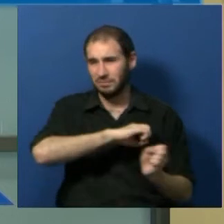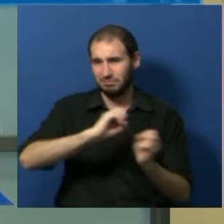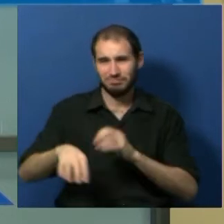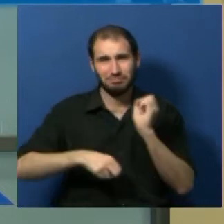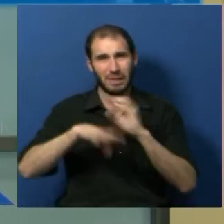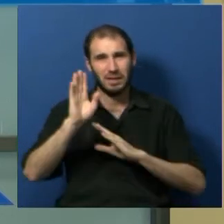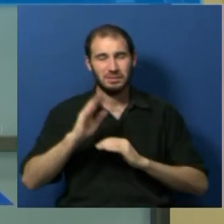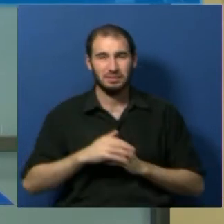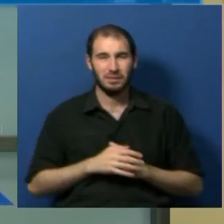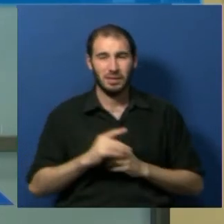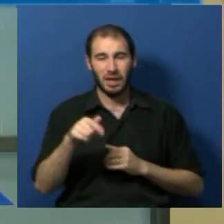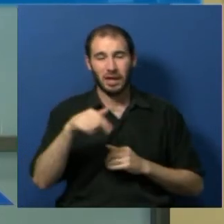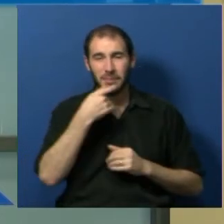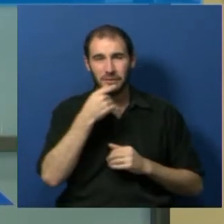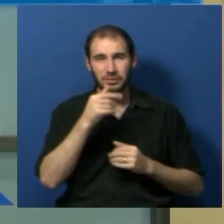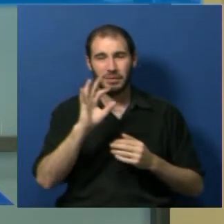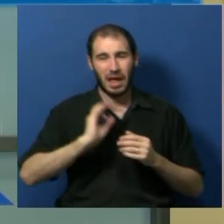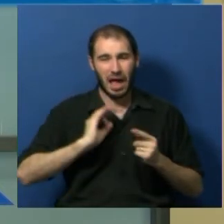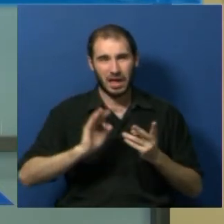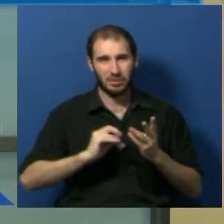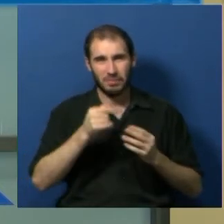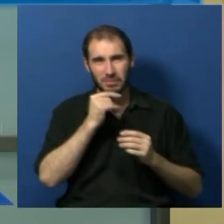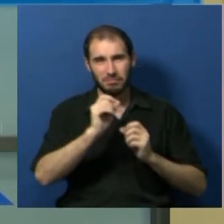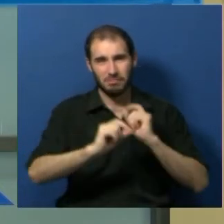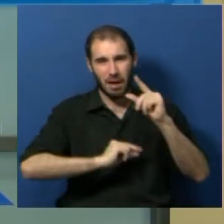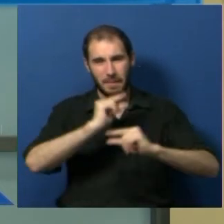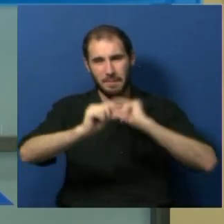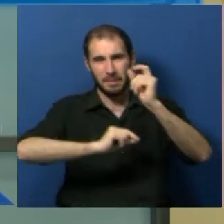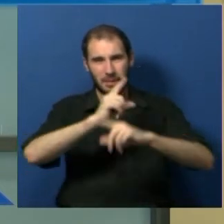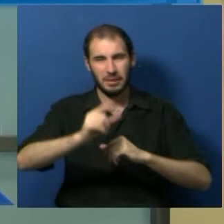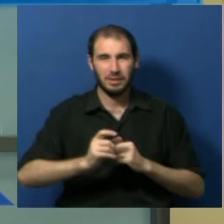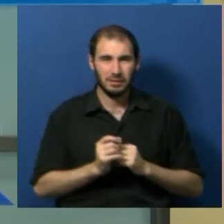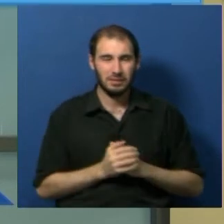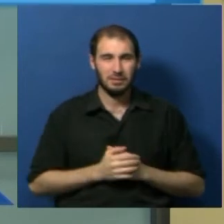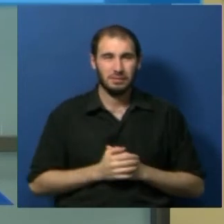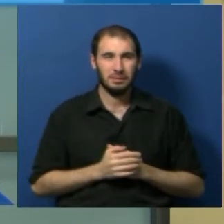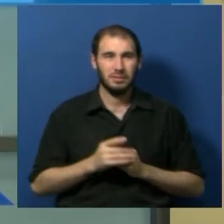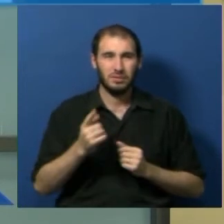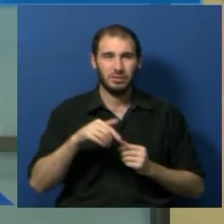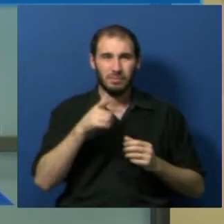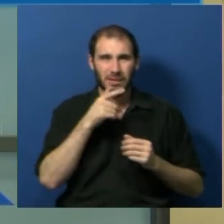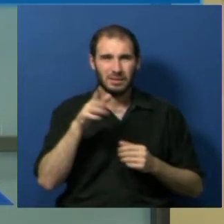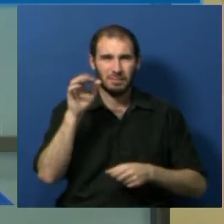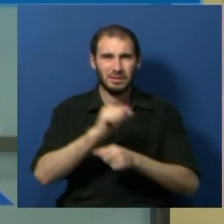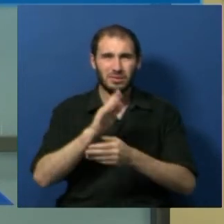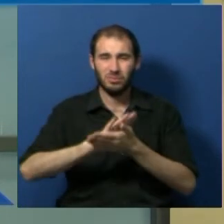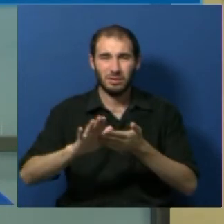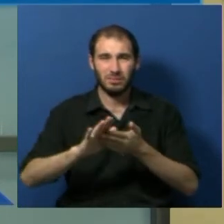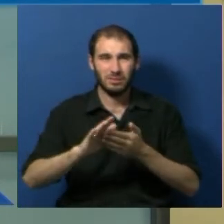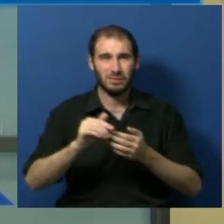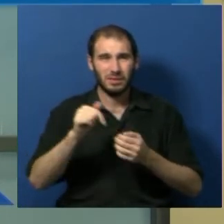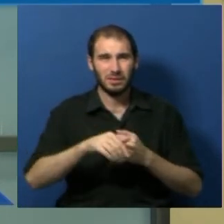cárcel. Nosotros en Mendoza, tal vez cada año y un poco más, aumenta el volumen, sí. Estamos creando un penal nuevo sin